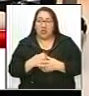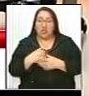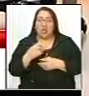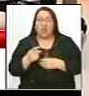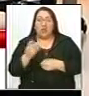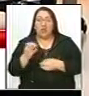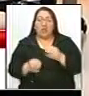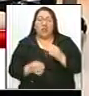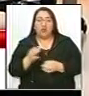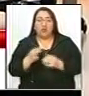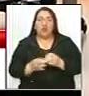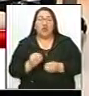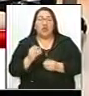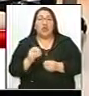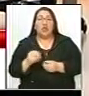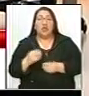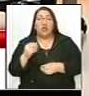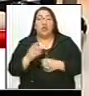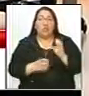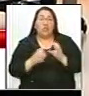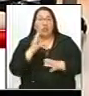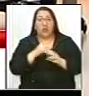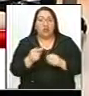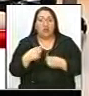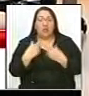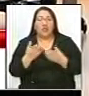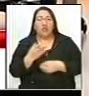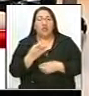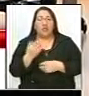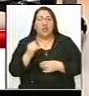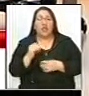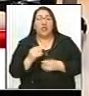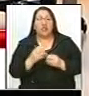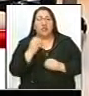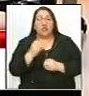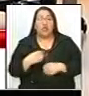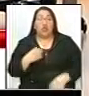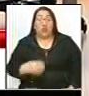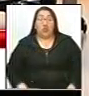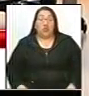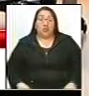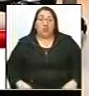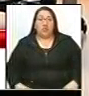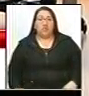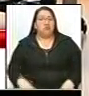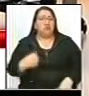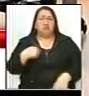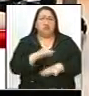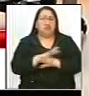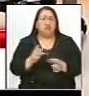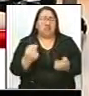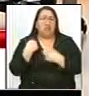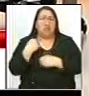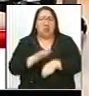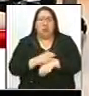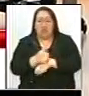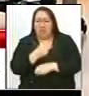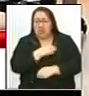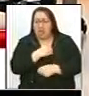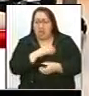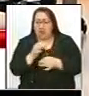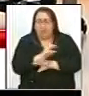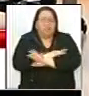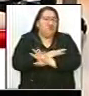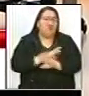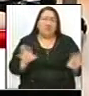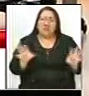solución. Entonces, la búsqueda nuestra acá es darle una alternativa de solución. Por eso digo, yo no estoy responsabilizando al Ministerio de Economía, ojo, ¿eh? Lo